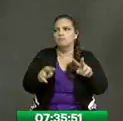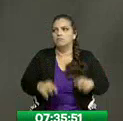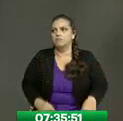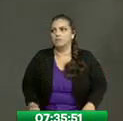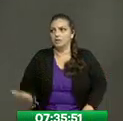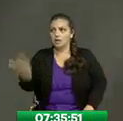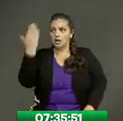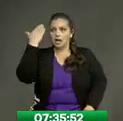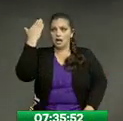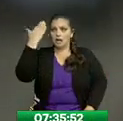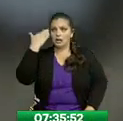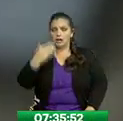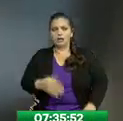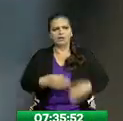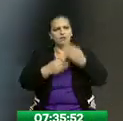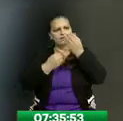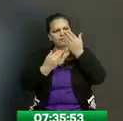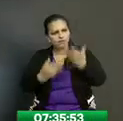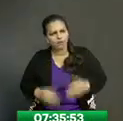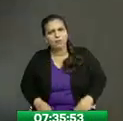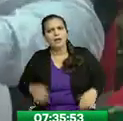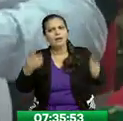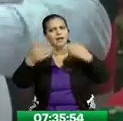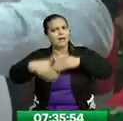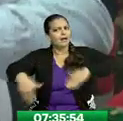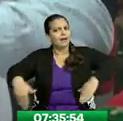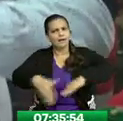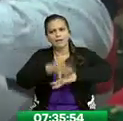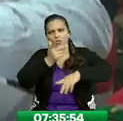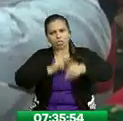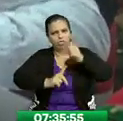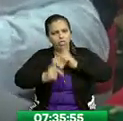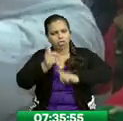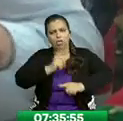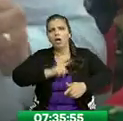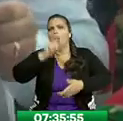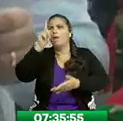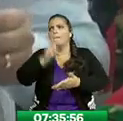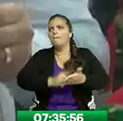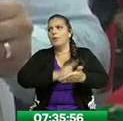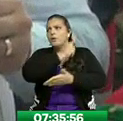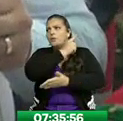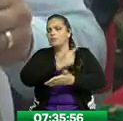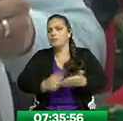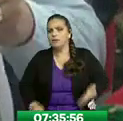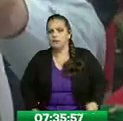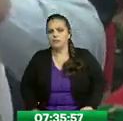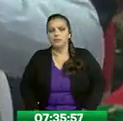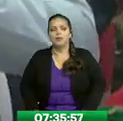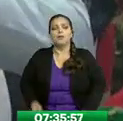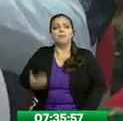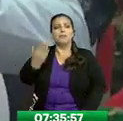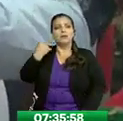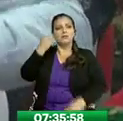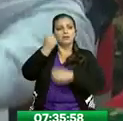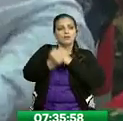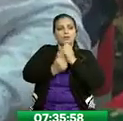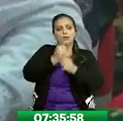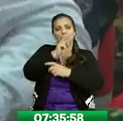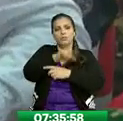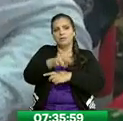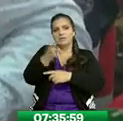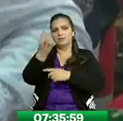que la policía trataba de despejar el malecón. Bien, hay una ordenanza hecha por nuestra administración en el 2016 que está